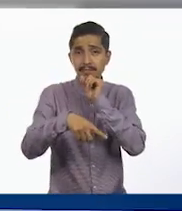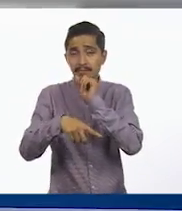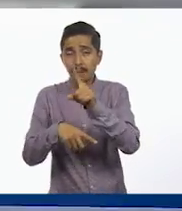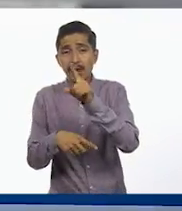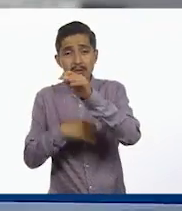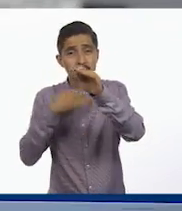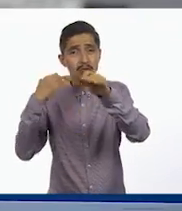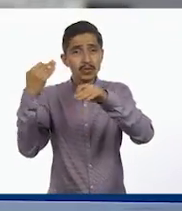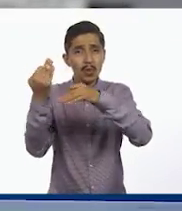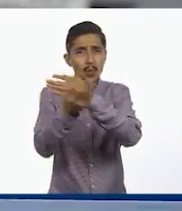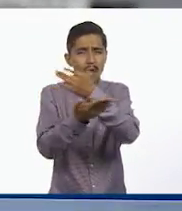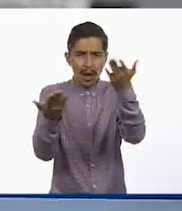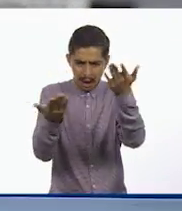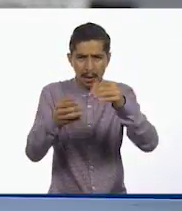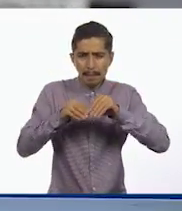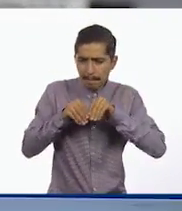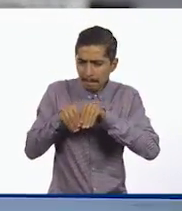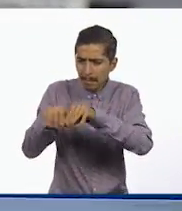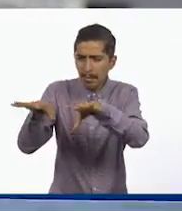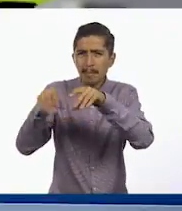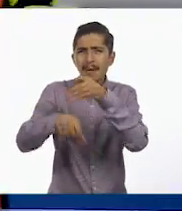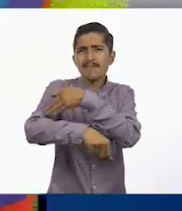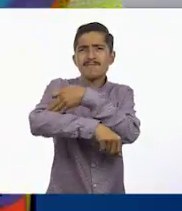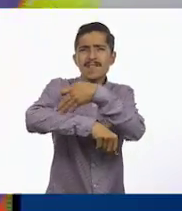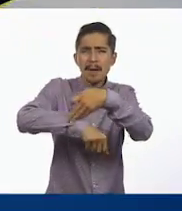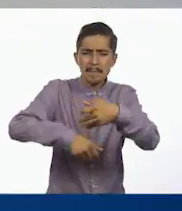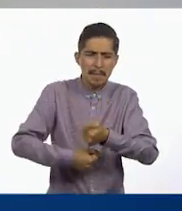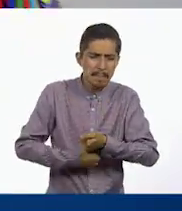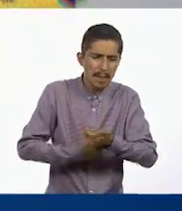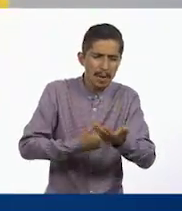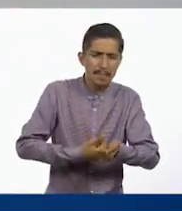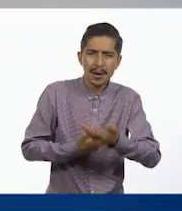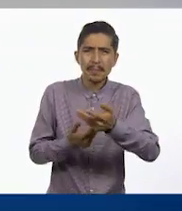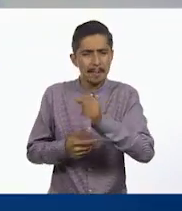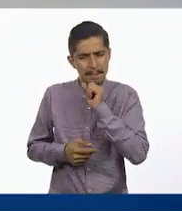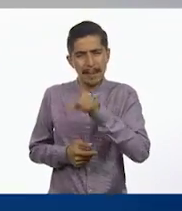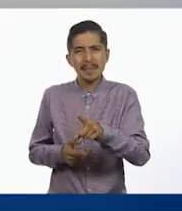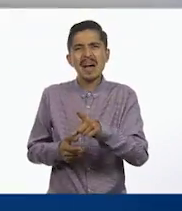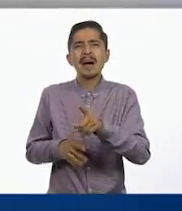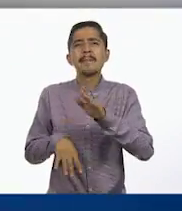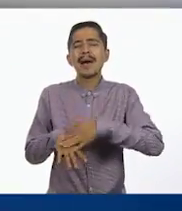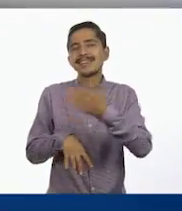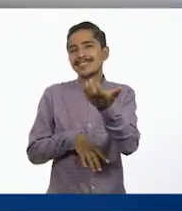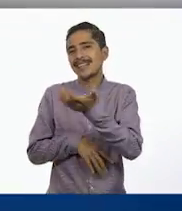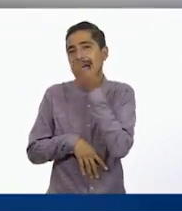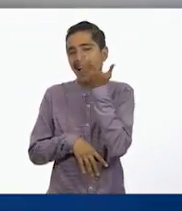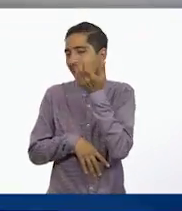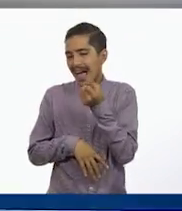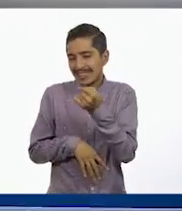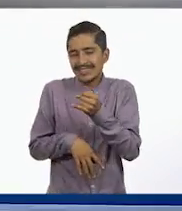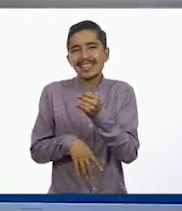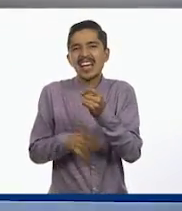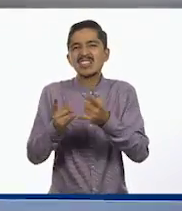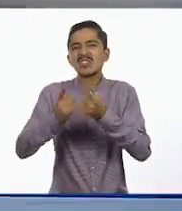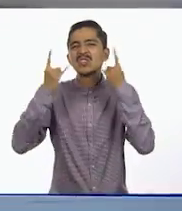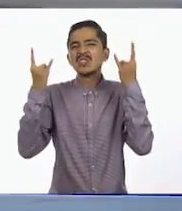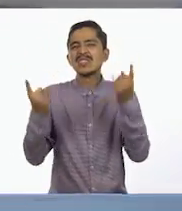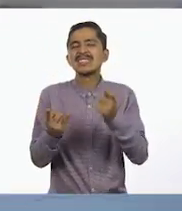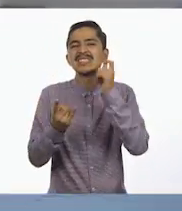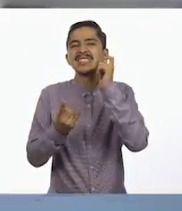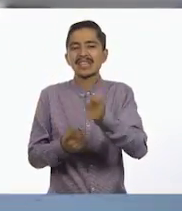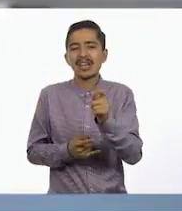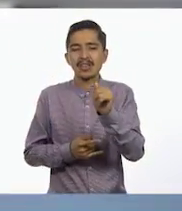están ahí, compártanla con sus familias y vamos a comenzar a hacer una gran tradición sobre la leyenda de